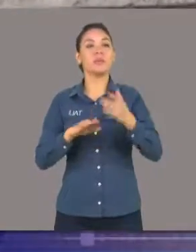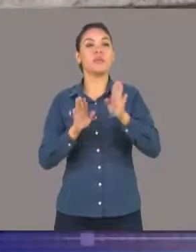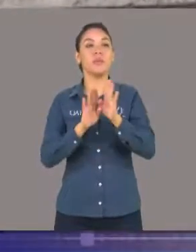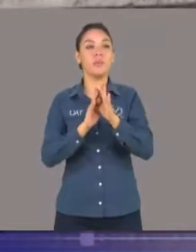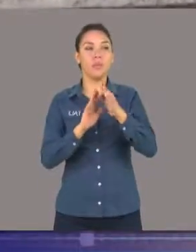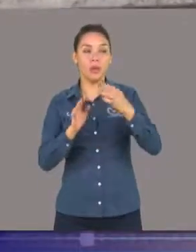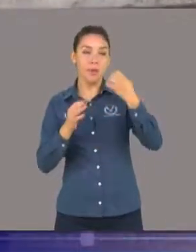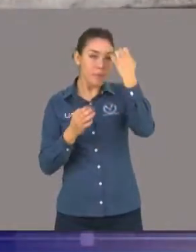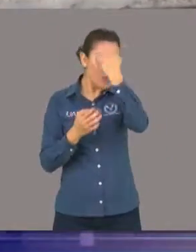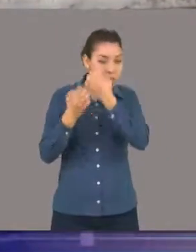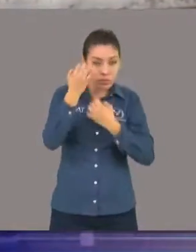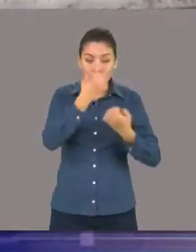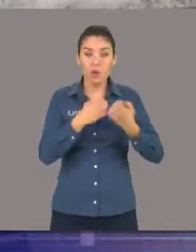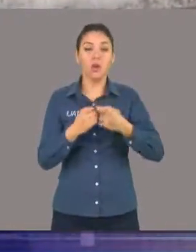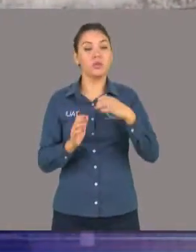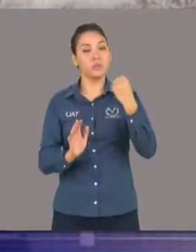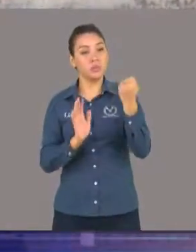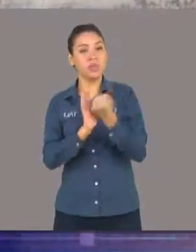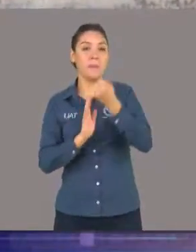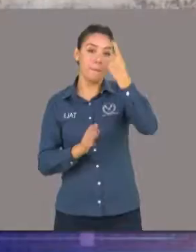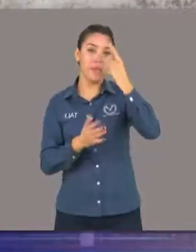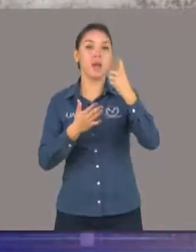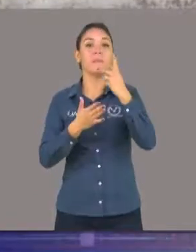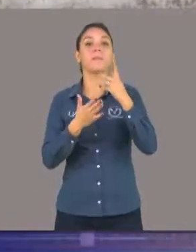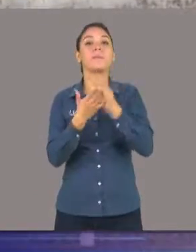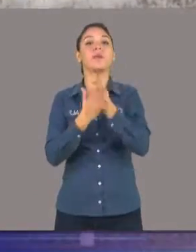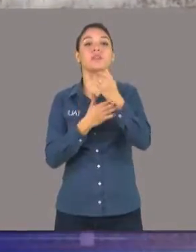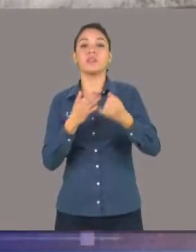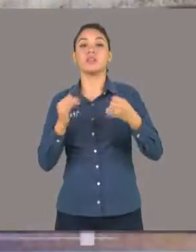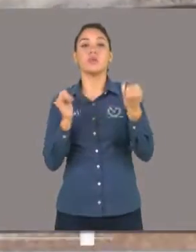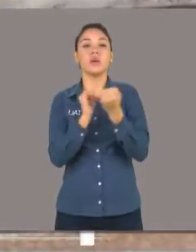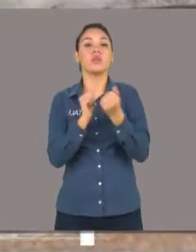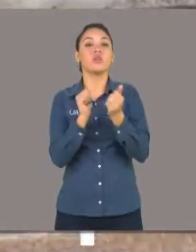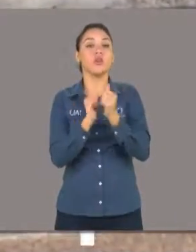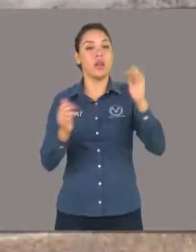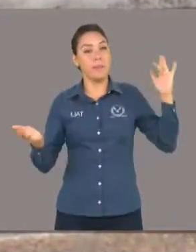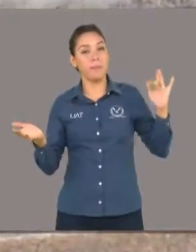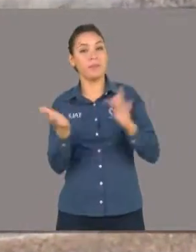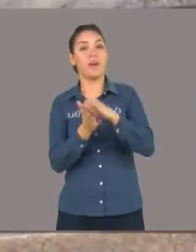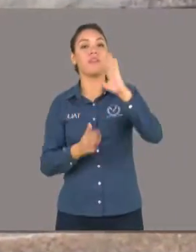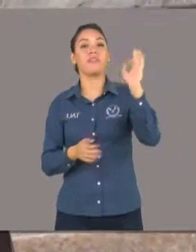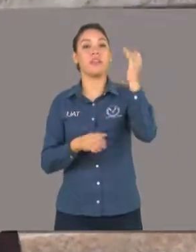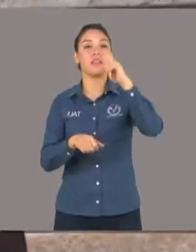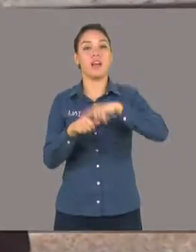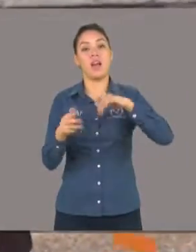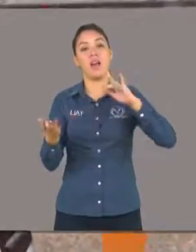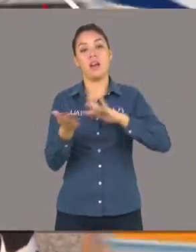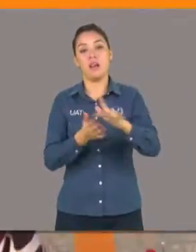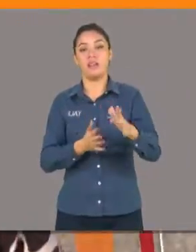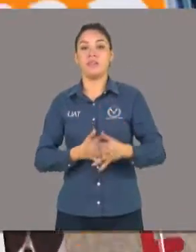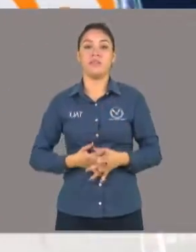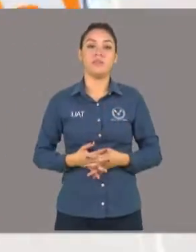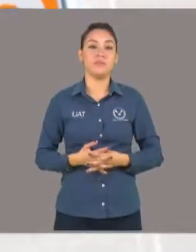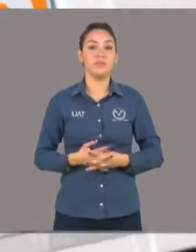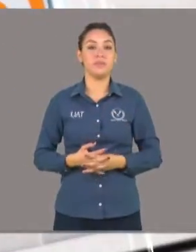autorización, evaluación de sus proyectos con financiamiento federal externo.